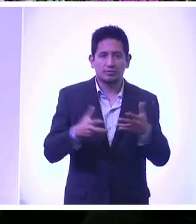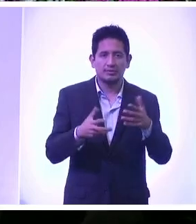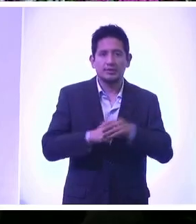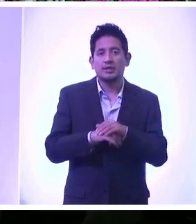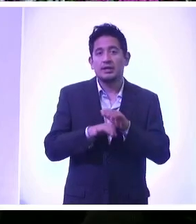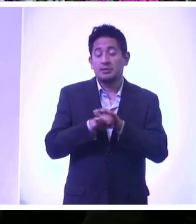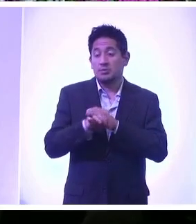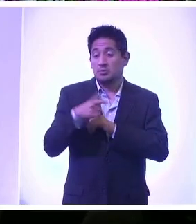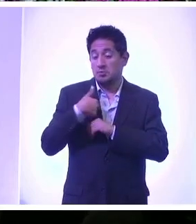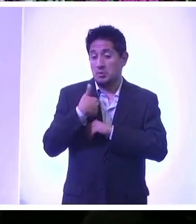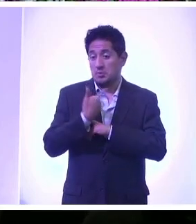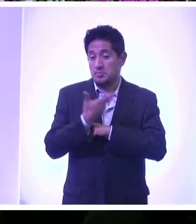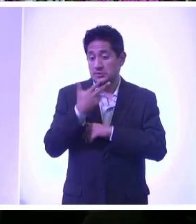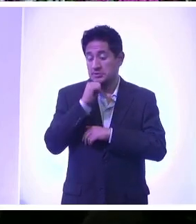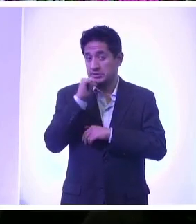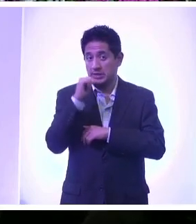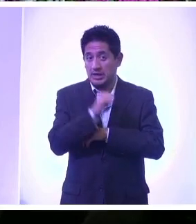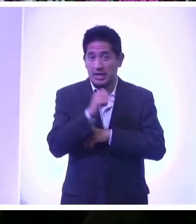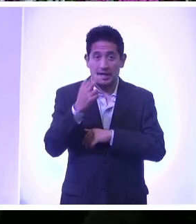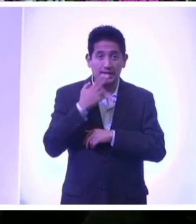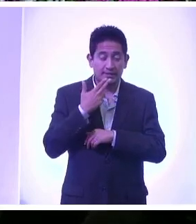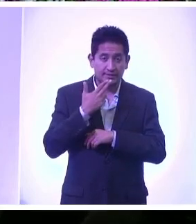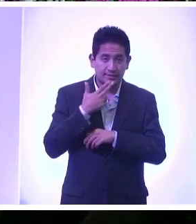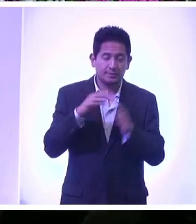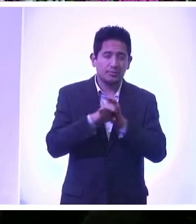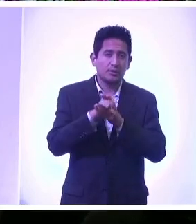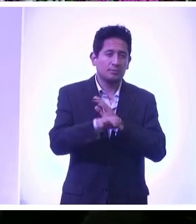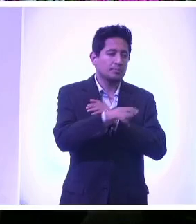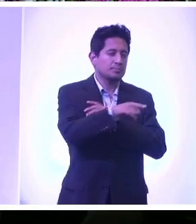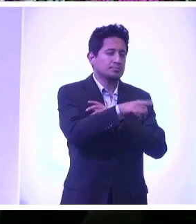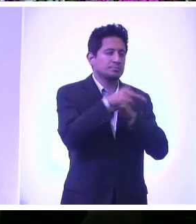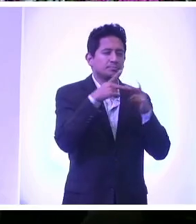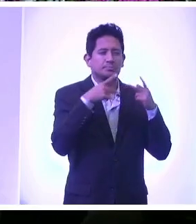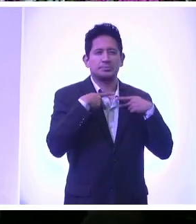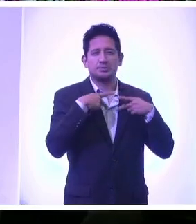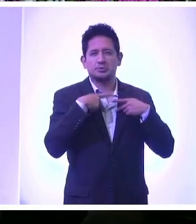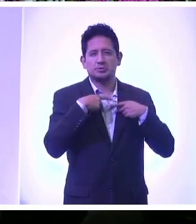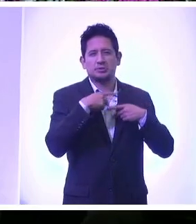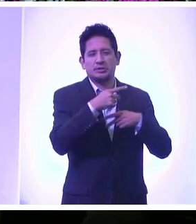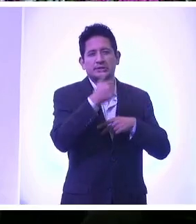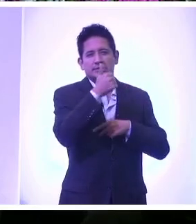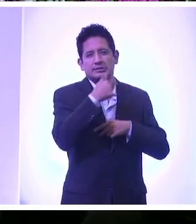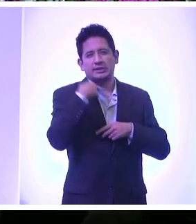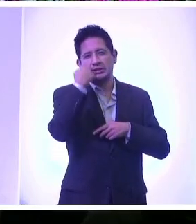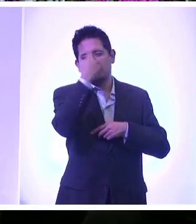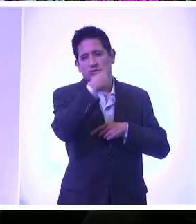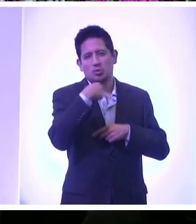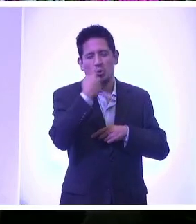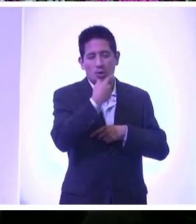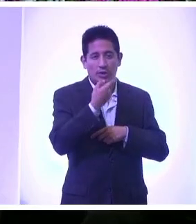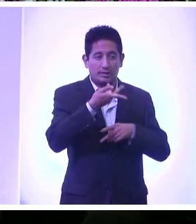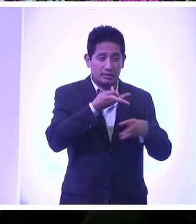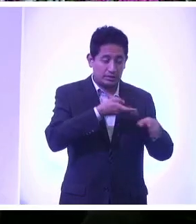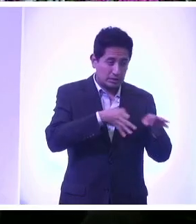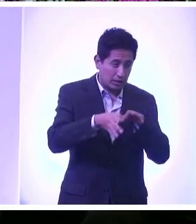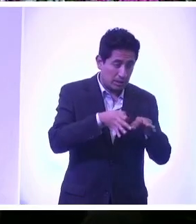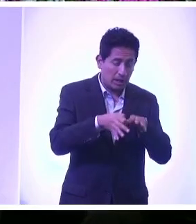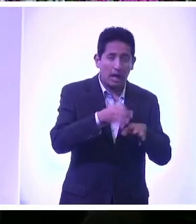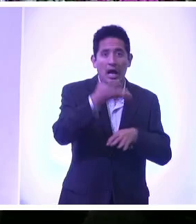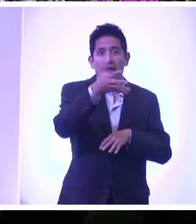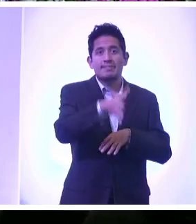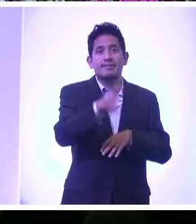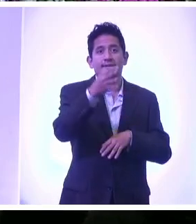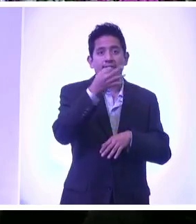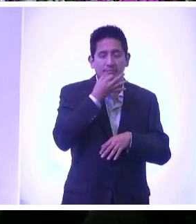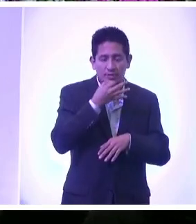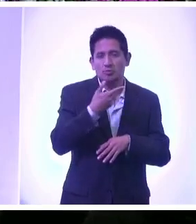sirve tener un colaborador sentado 10 horas en la oficina viendo el Facebook y trabajando 10 minutos prefiero que esos 10 minutos